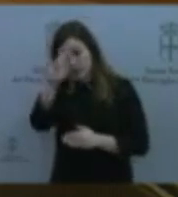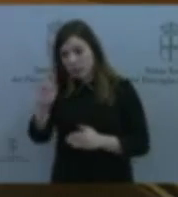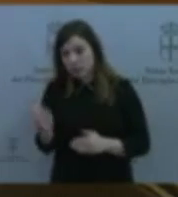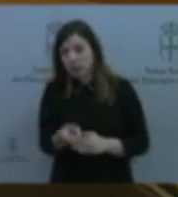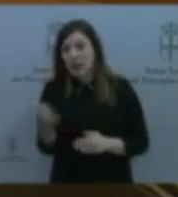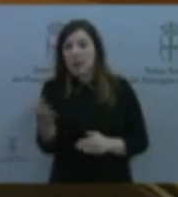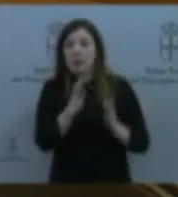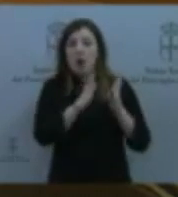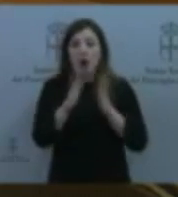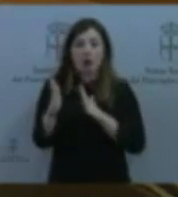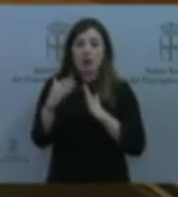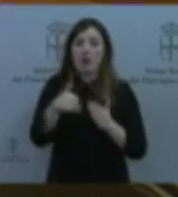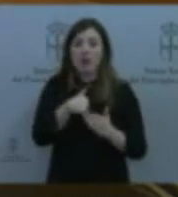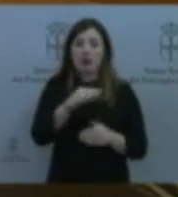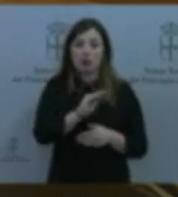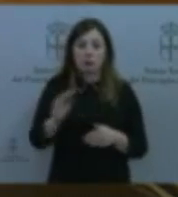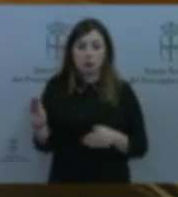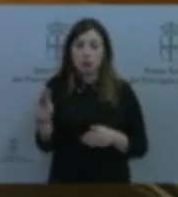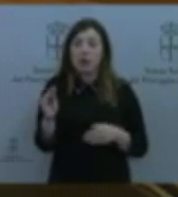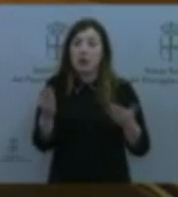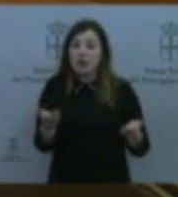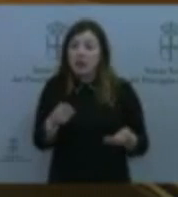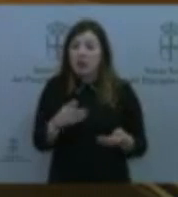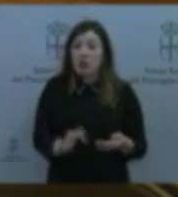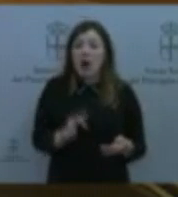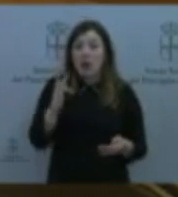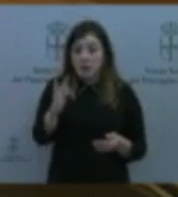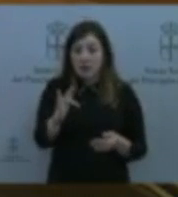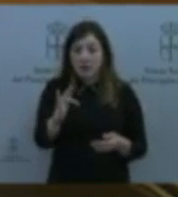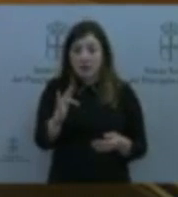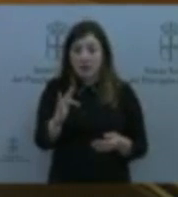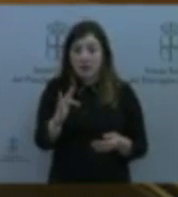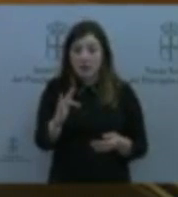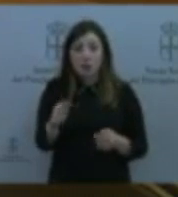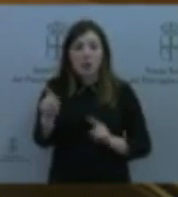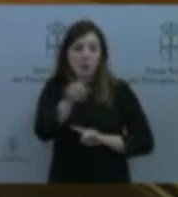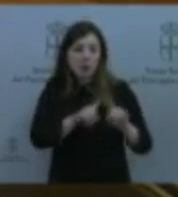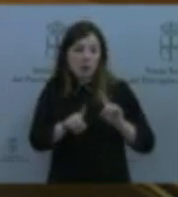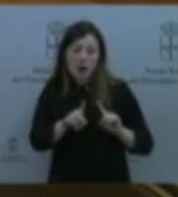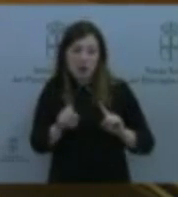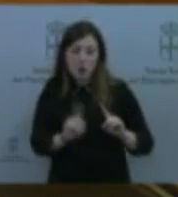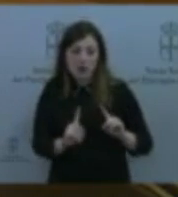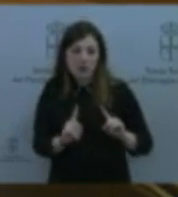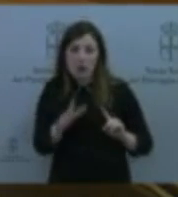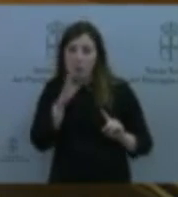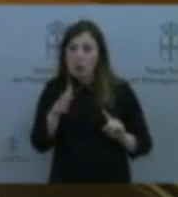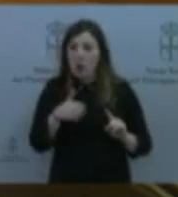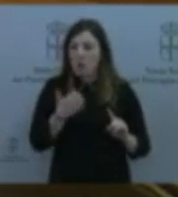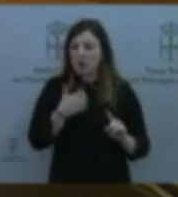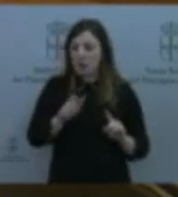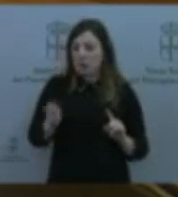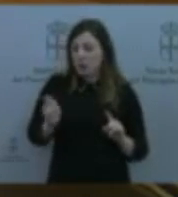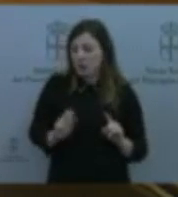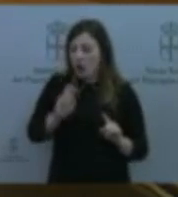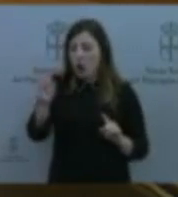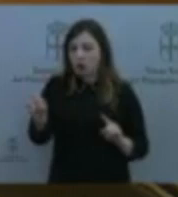que esto, además, no debería verse como un problema, porque no debería molestar a ninguna profesión en concreto. Nadie va a quedar